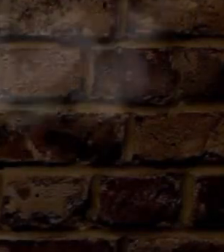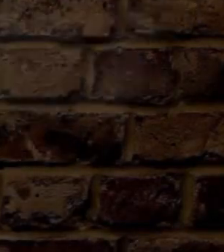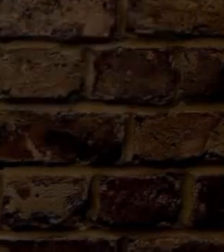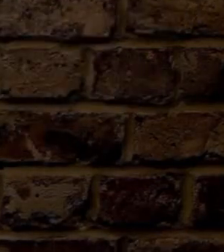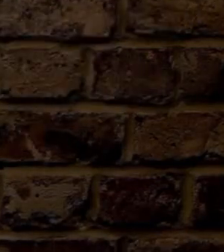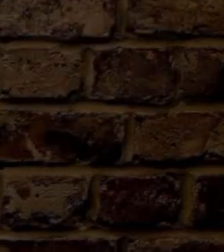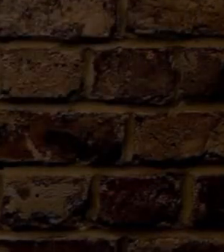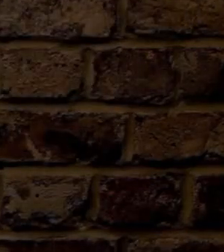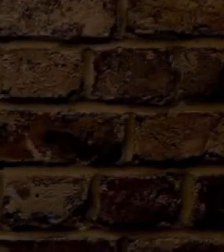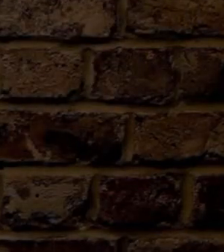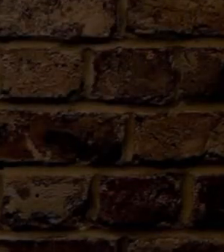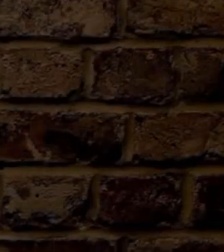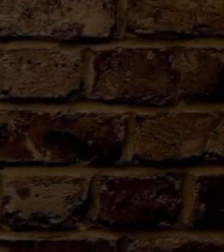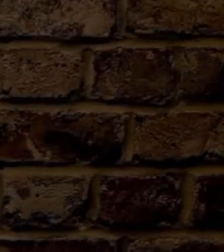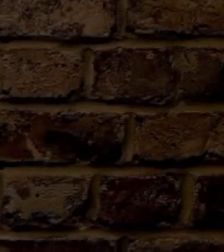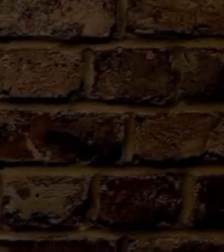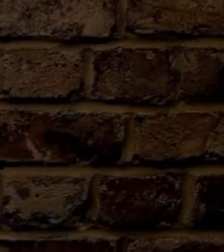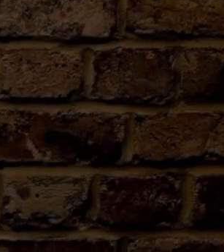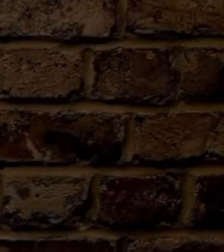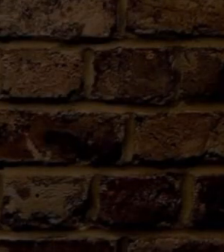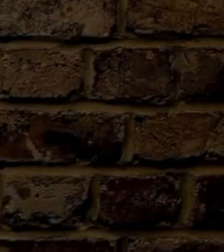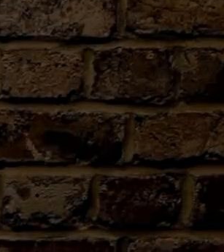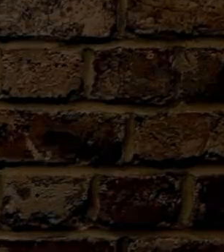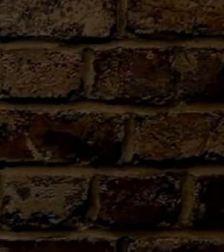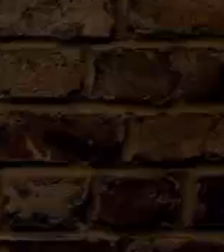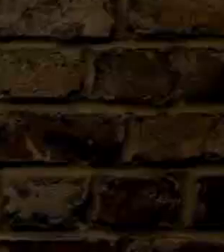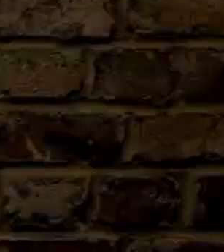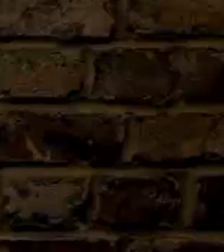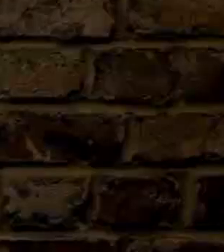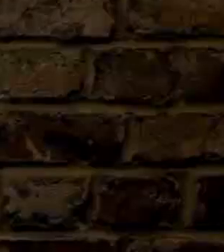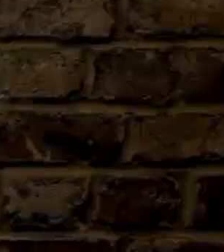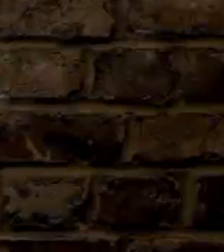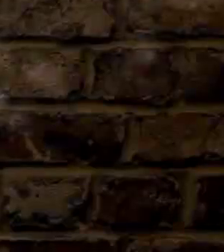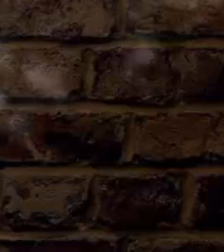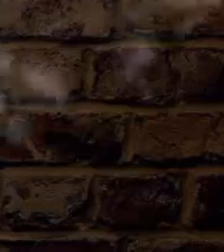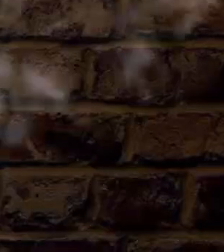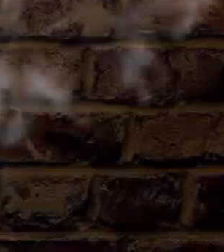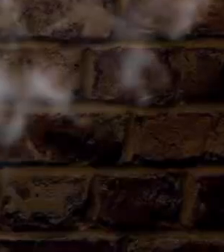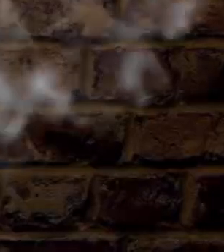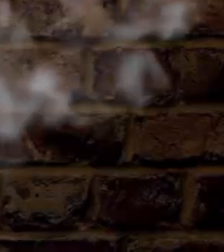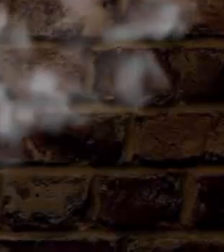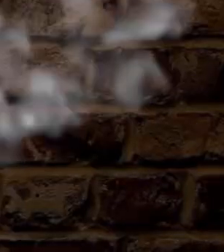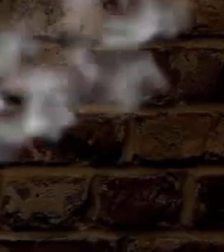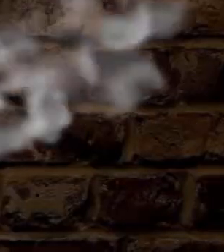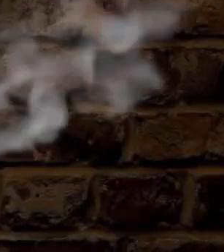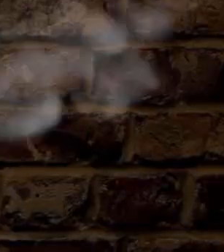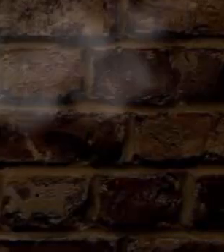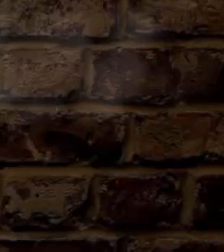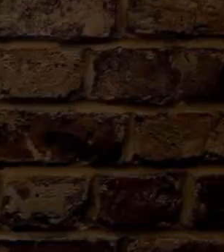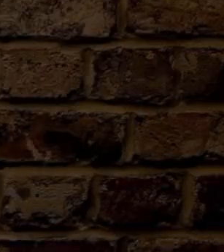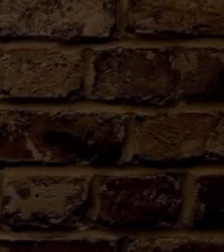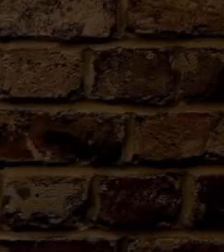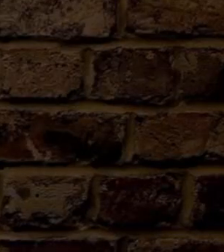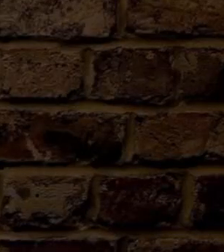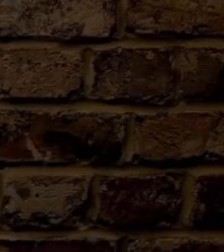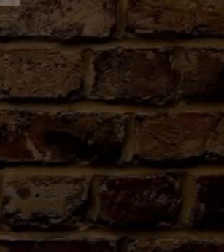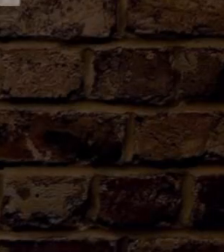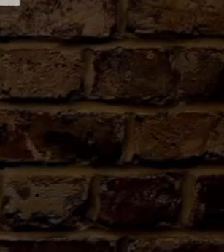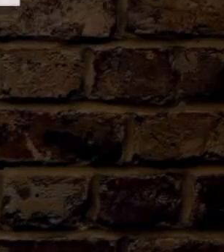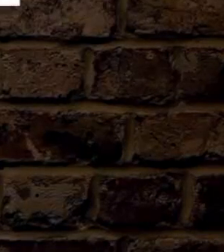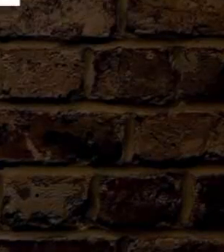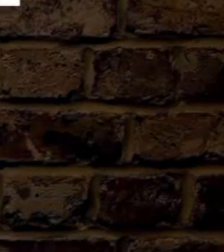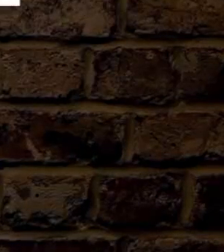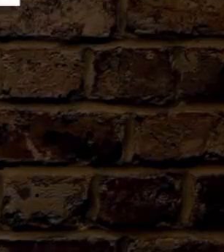Scala Store, siempre bella, siempre lista. Centro Comercial Rosedal, La Bodega de Lucas en San Andresito